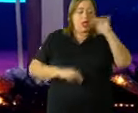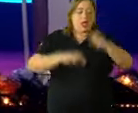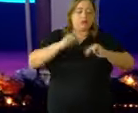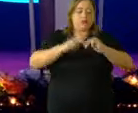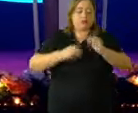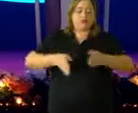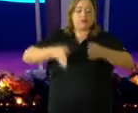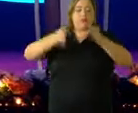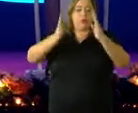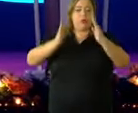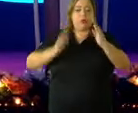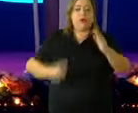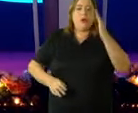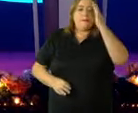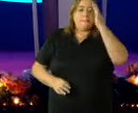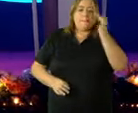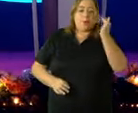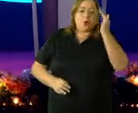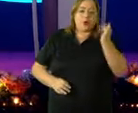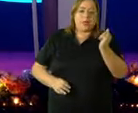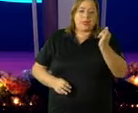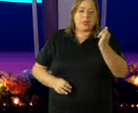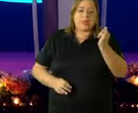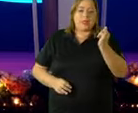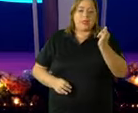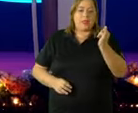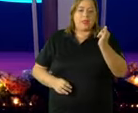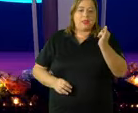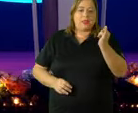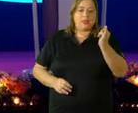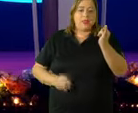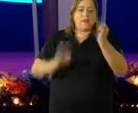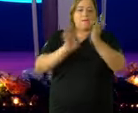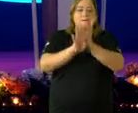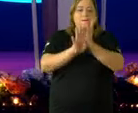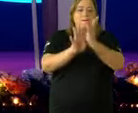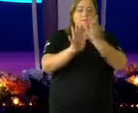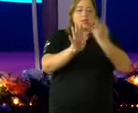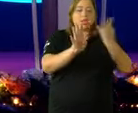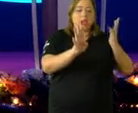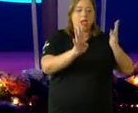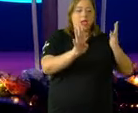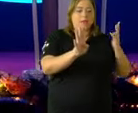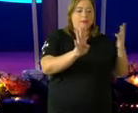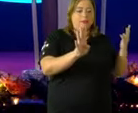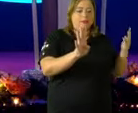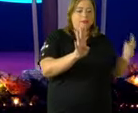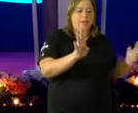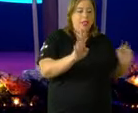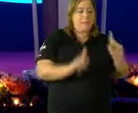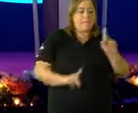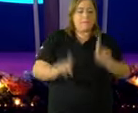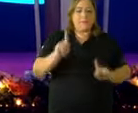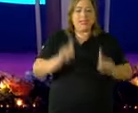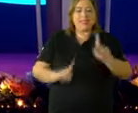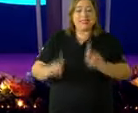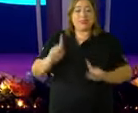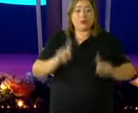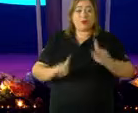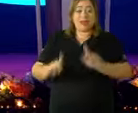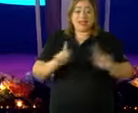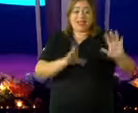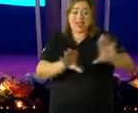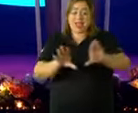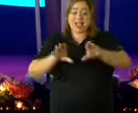Pues sube un momentito porque viene un desfile de toda la gente que traen de ayer de la cosecha de